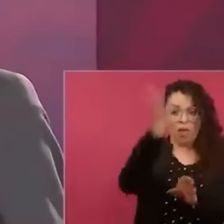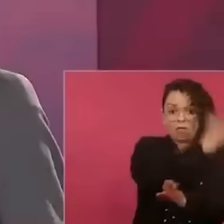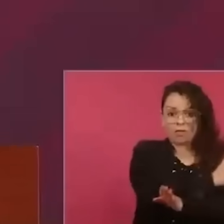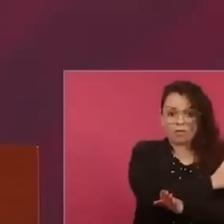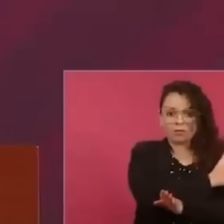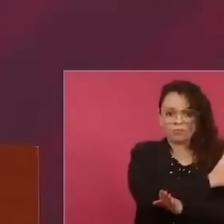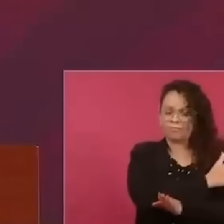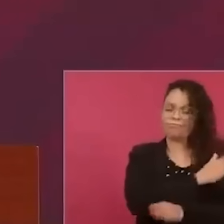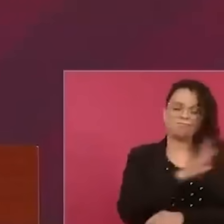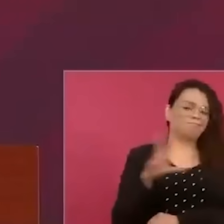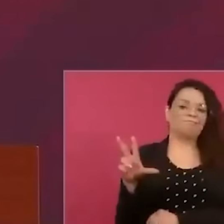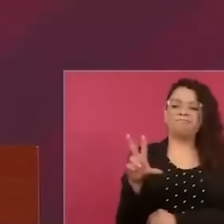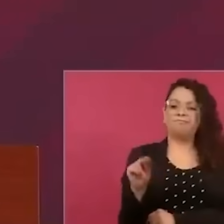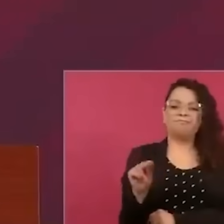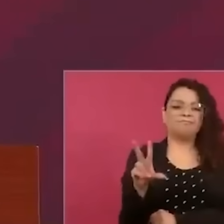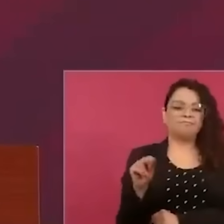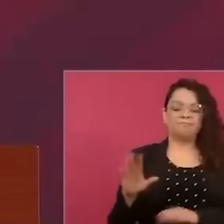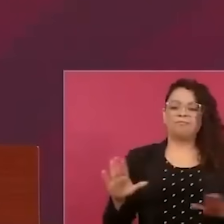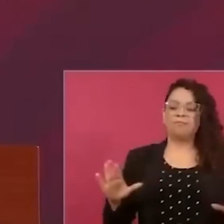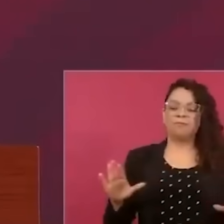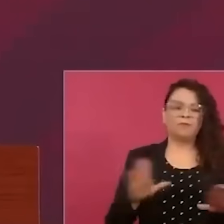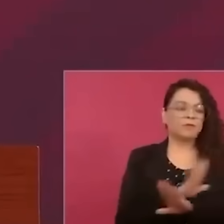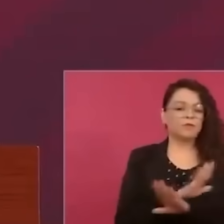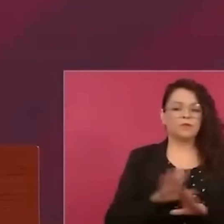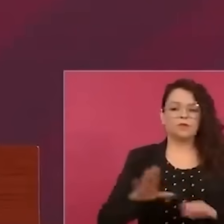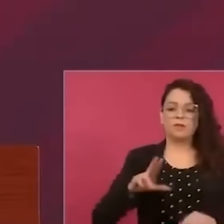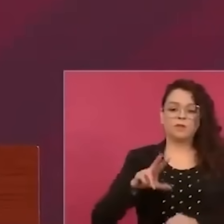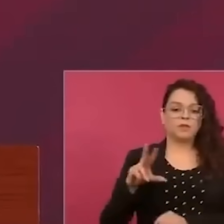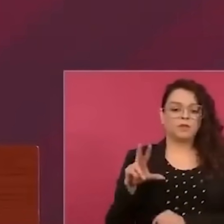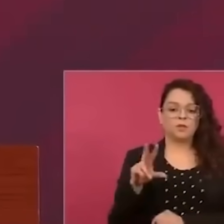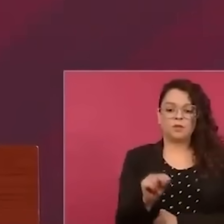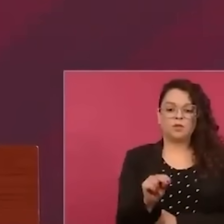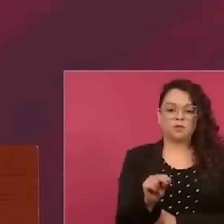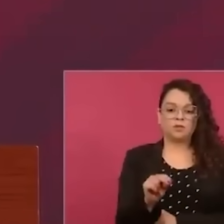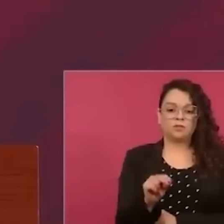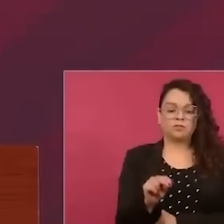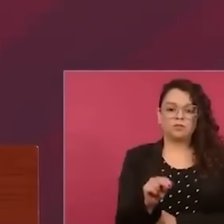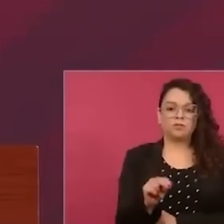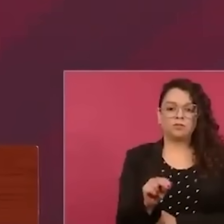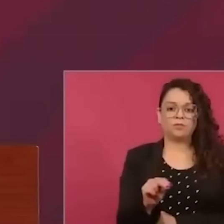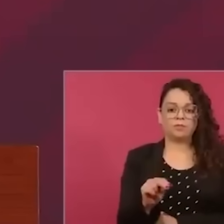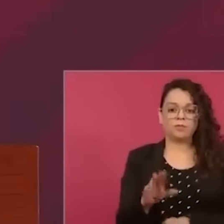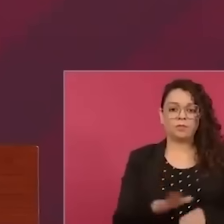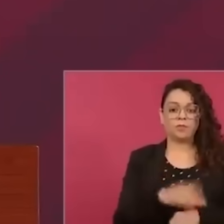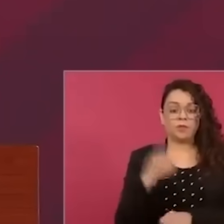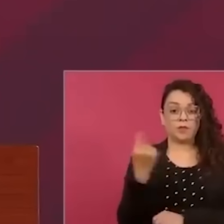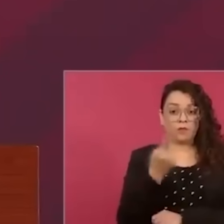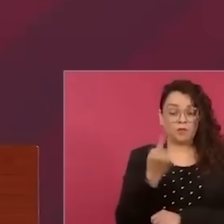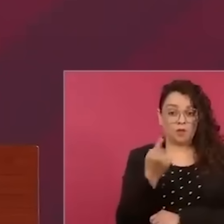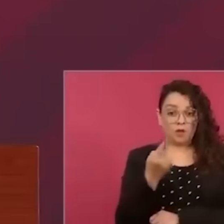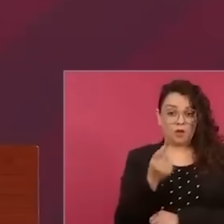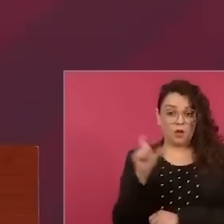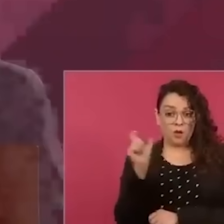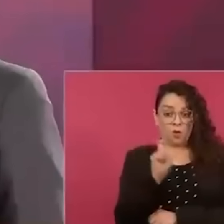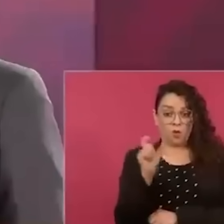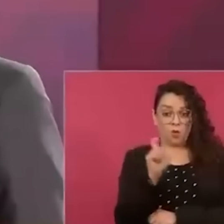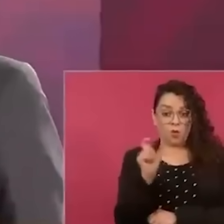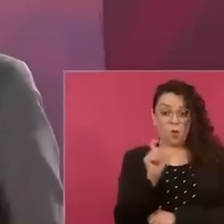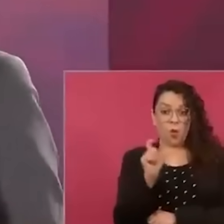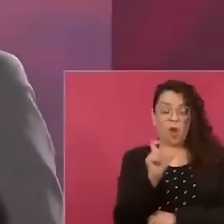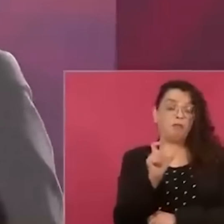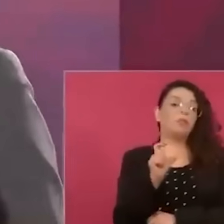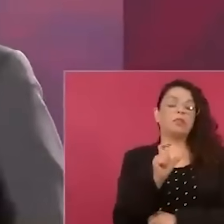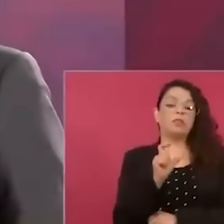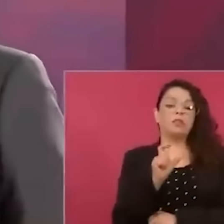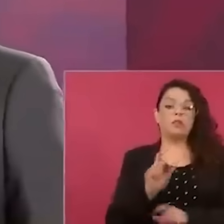porque la experiencia fue de que privatización se convirtió en sinónimo de